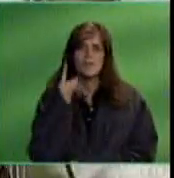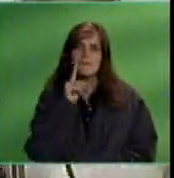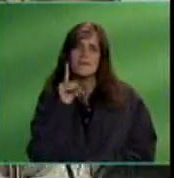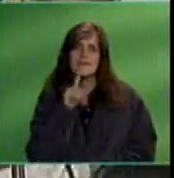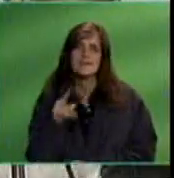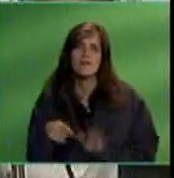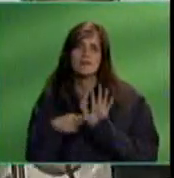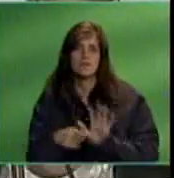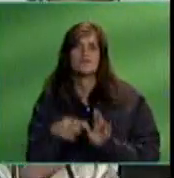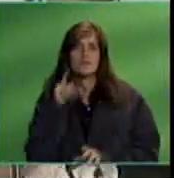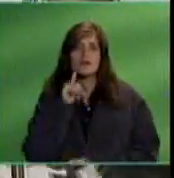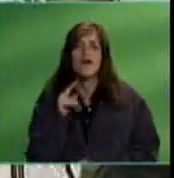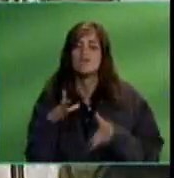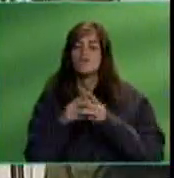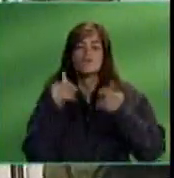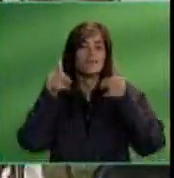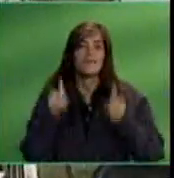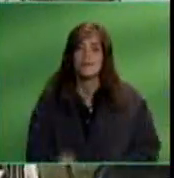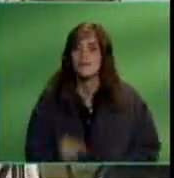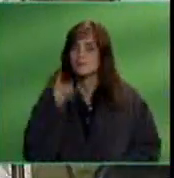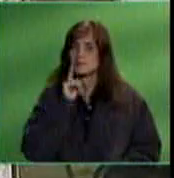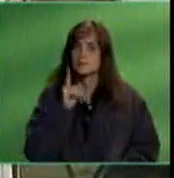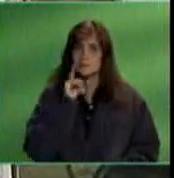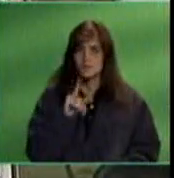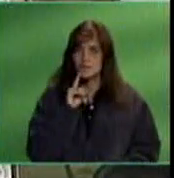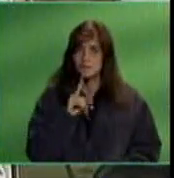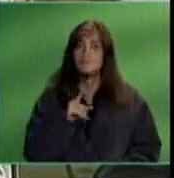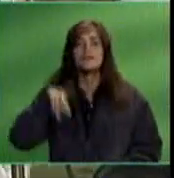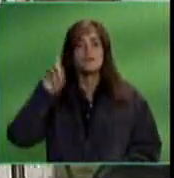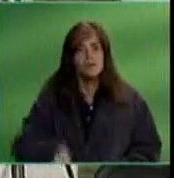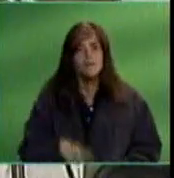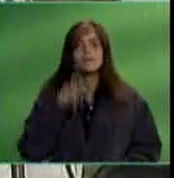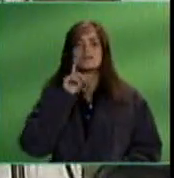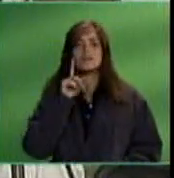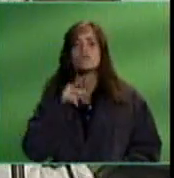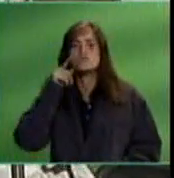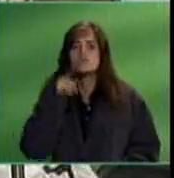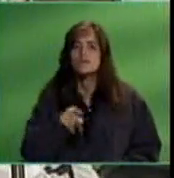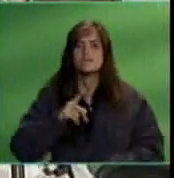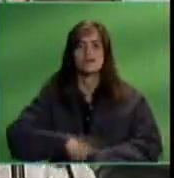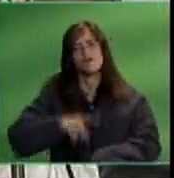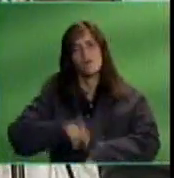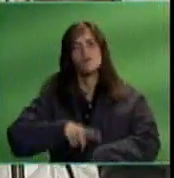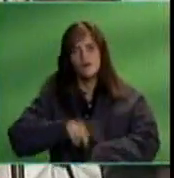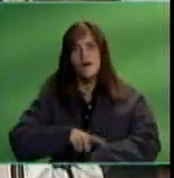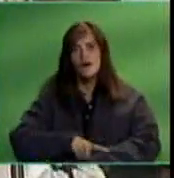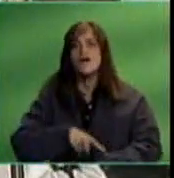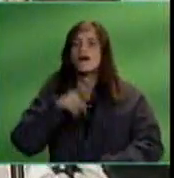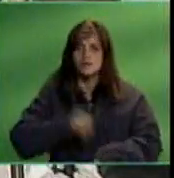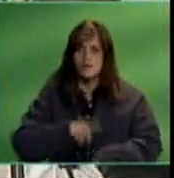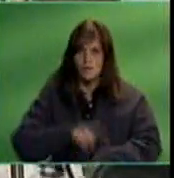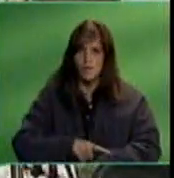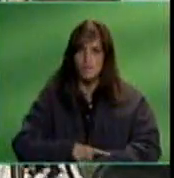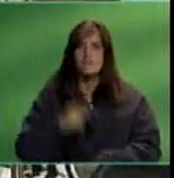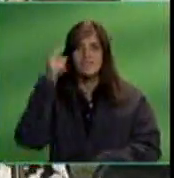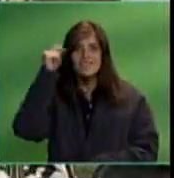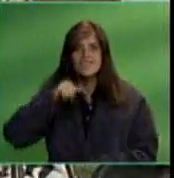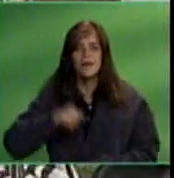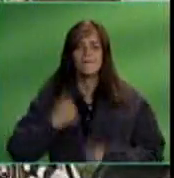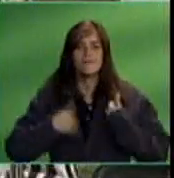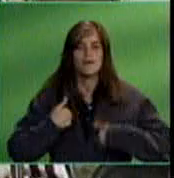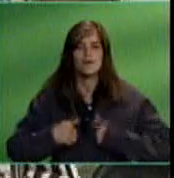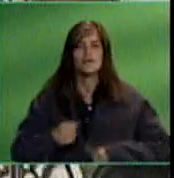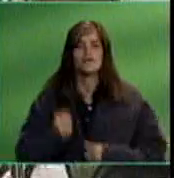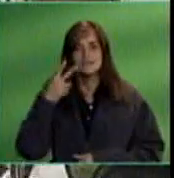mentira todas esas láminas son pura mentira como también es mentira que usted a esta hora a esta hora del día día miércoles